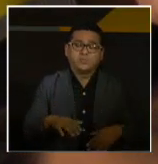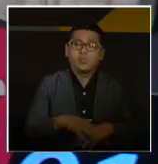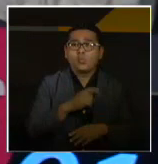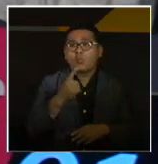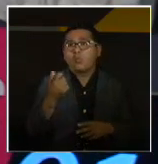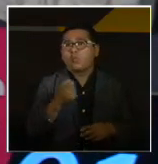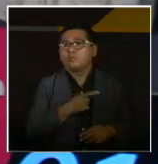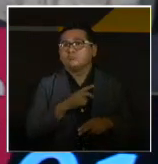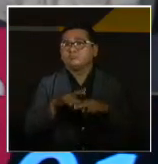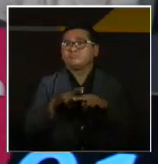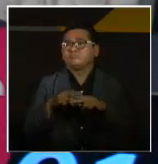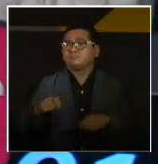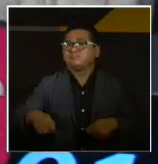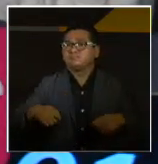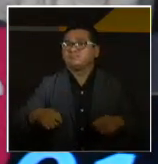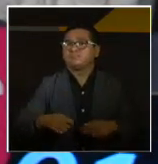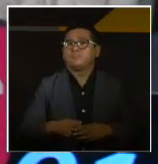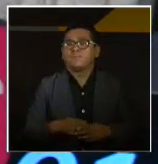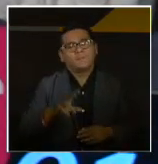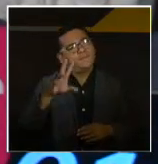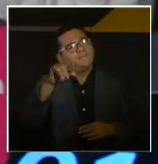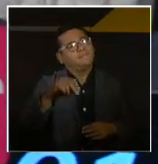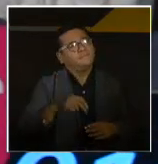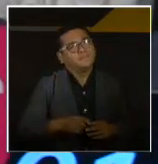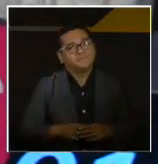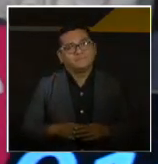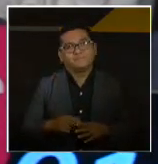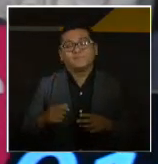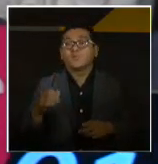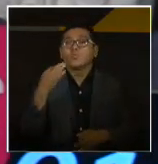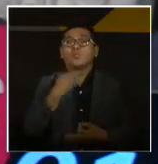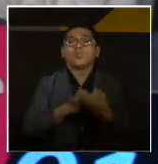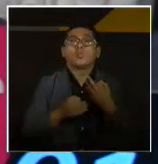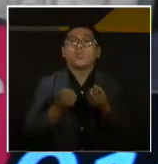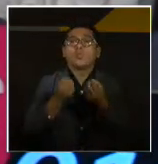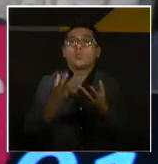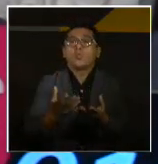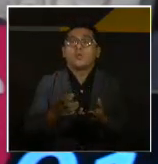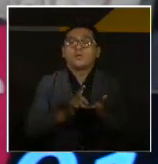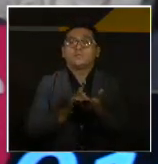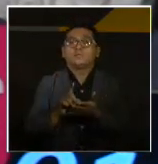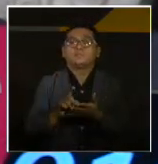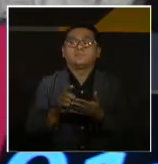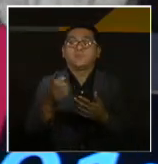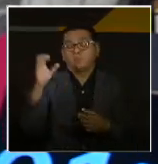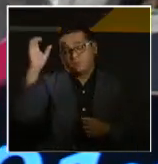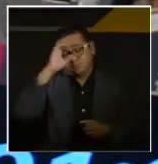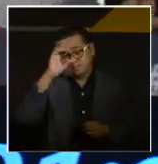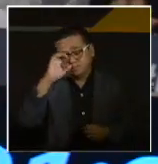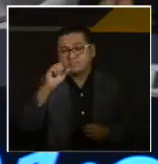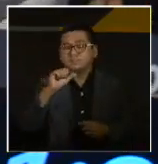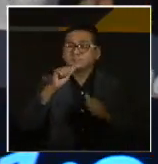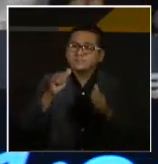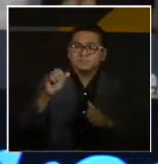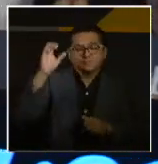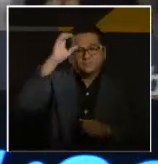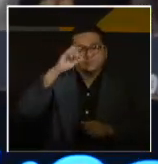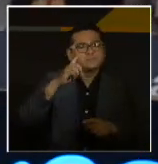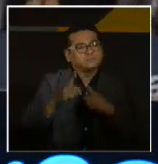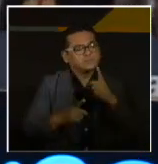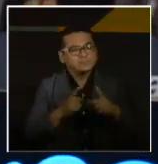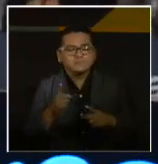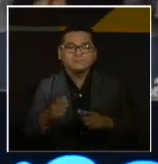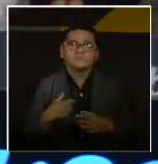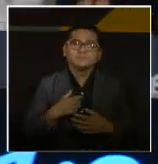darle una silla de ruedas. No, vamos a darle todo. Vamos a darle derecho a acceso a la cultura, al arte, a la ciencia, al